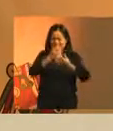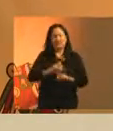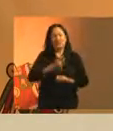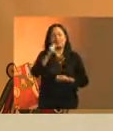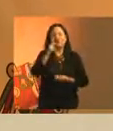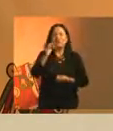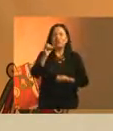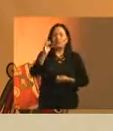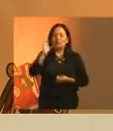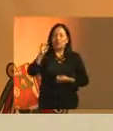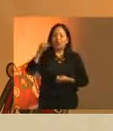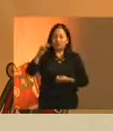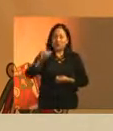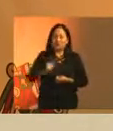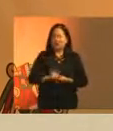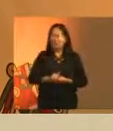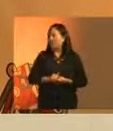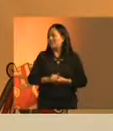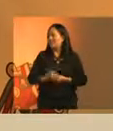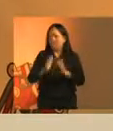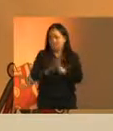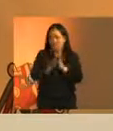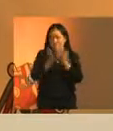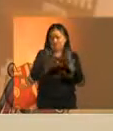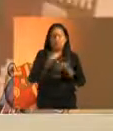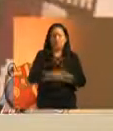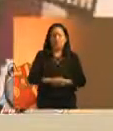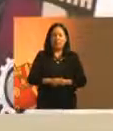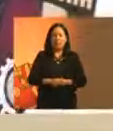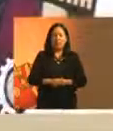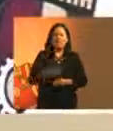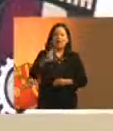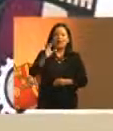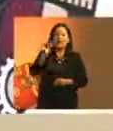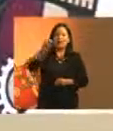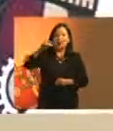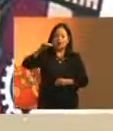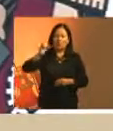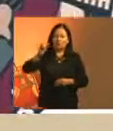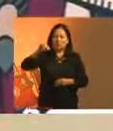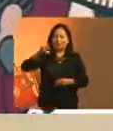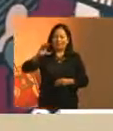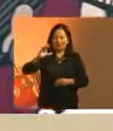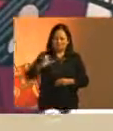que se llama como el libro se llama romance vida el poema se llama el romance